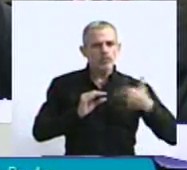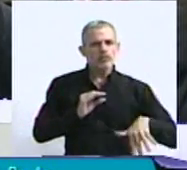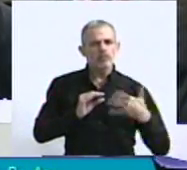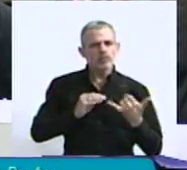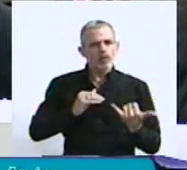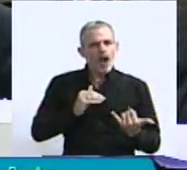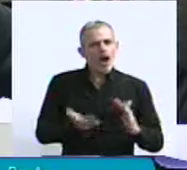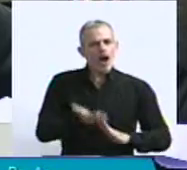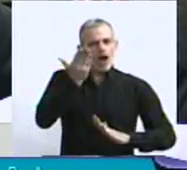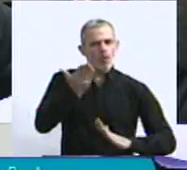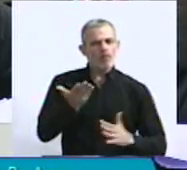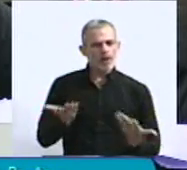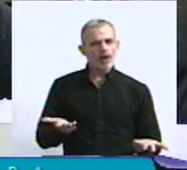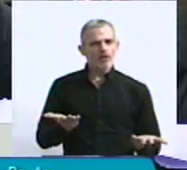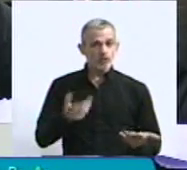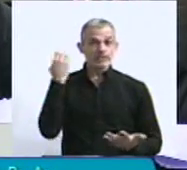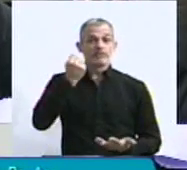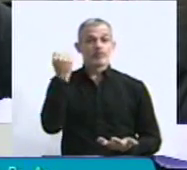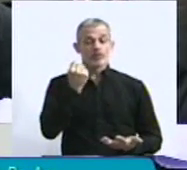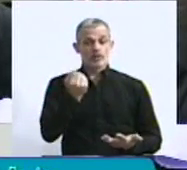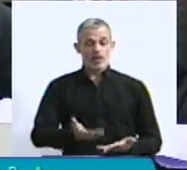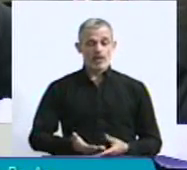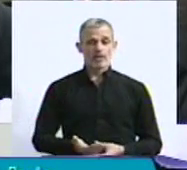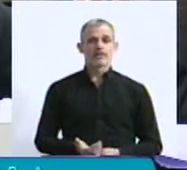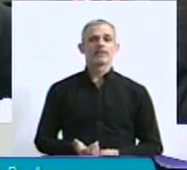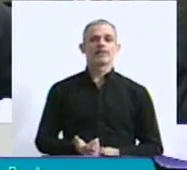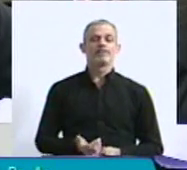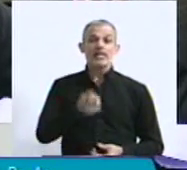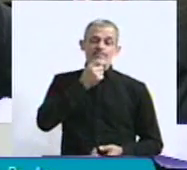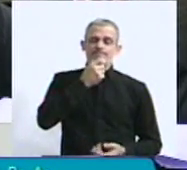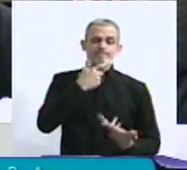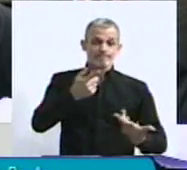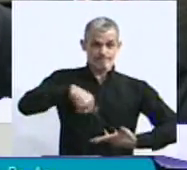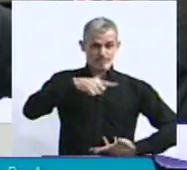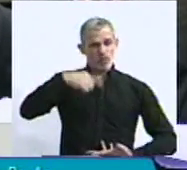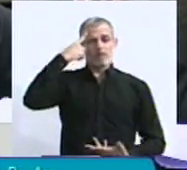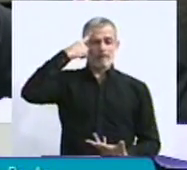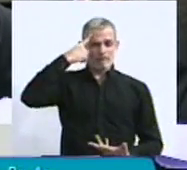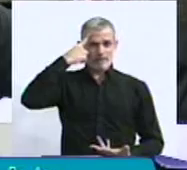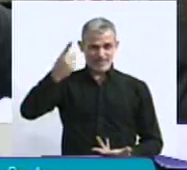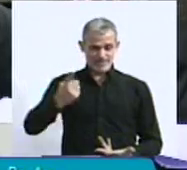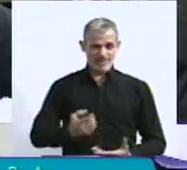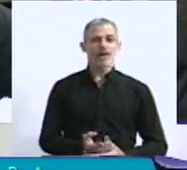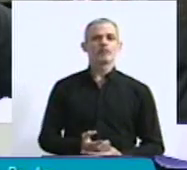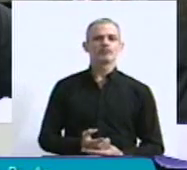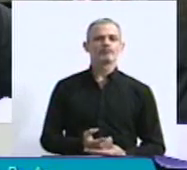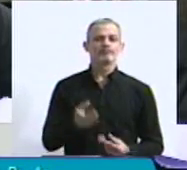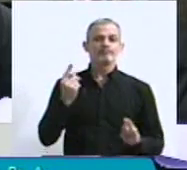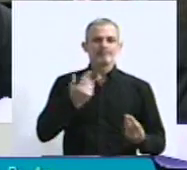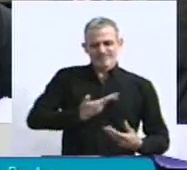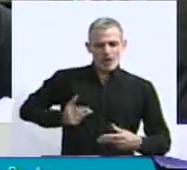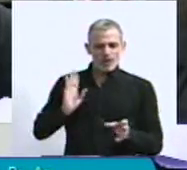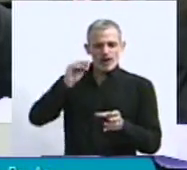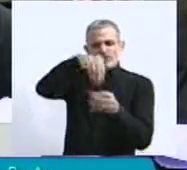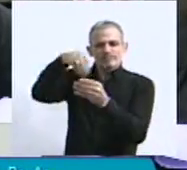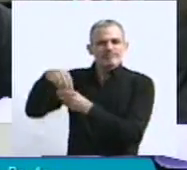notable y es importante. Si nosotros pensamos las intervenciones